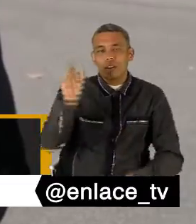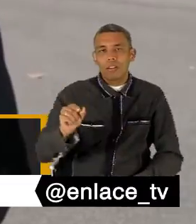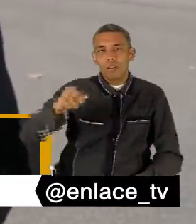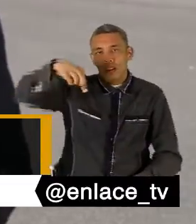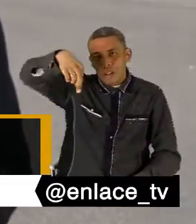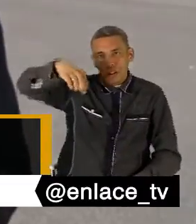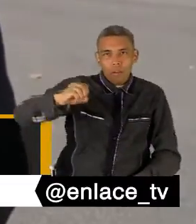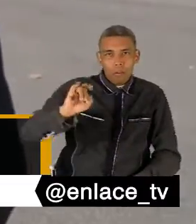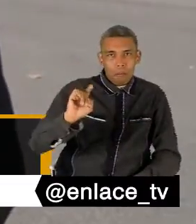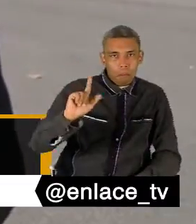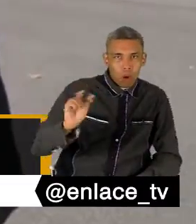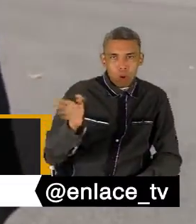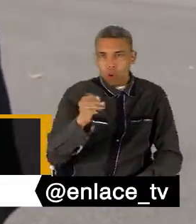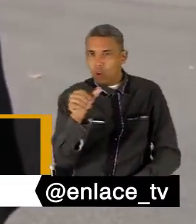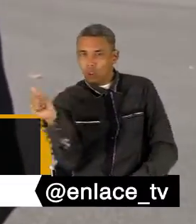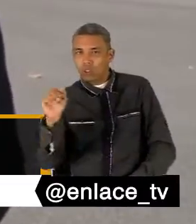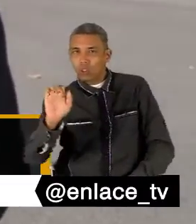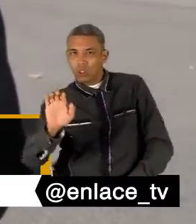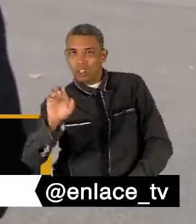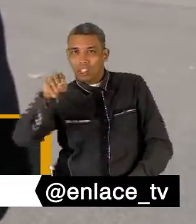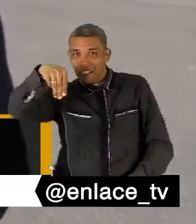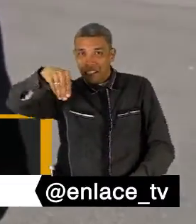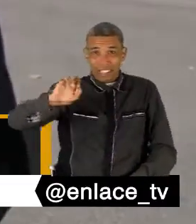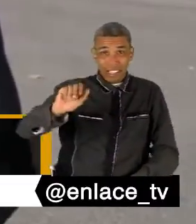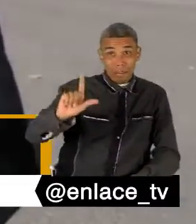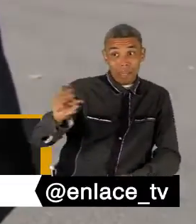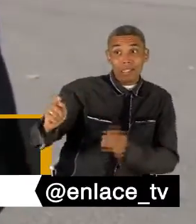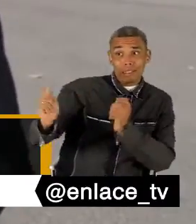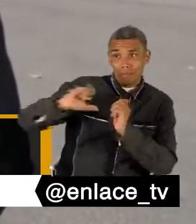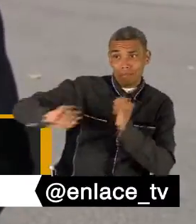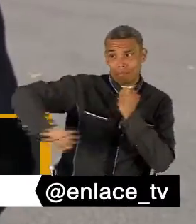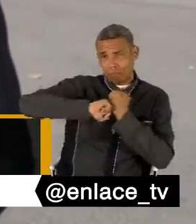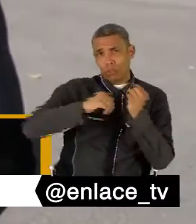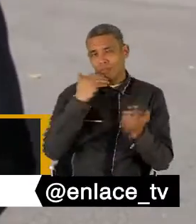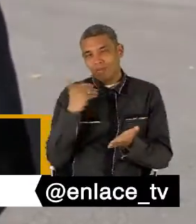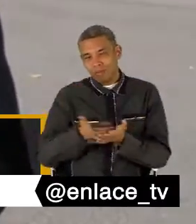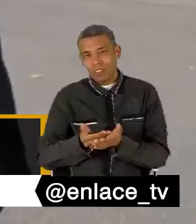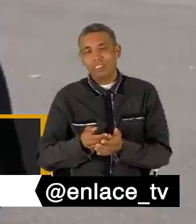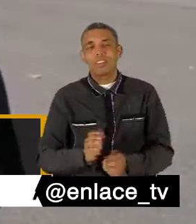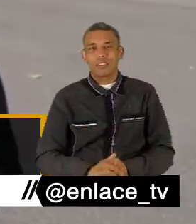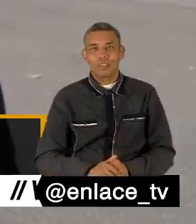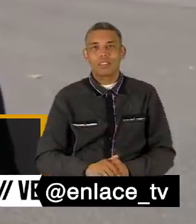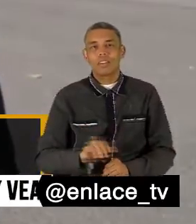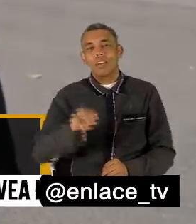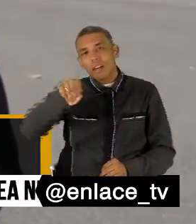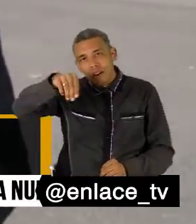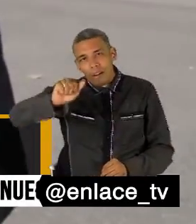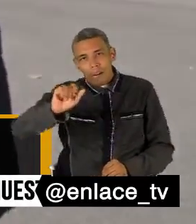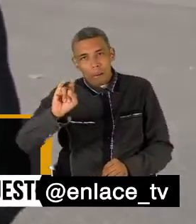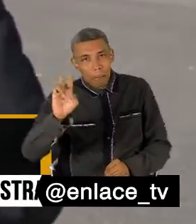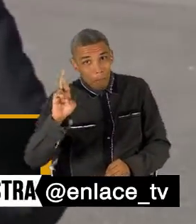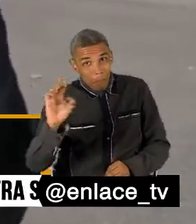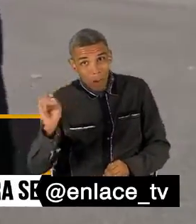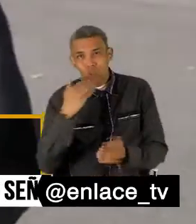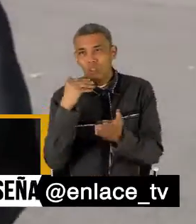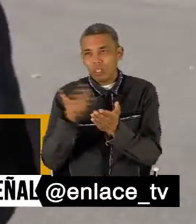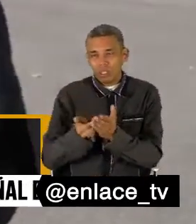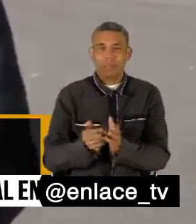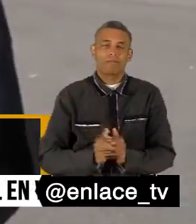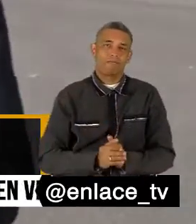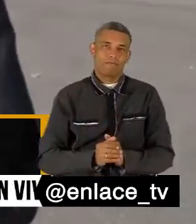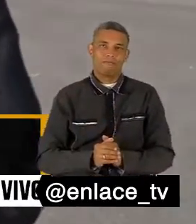también para el concejal Emer Anache, agradecerles a ellos por su apoyo, también a Medcol Limitada, a nuestro amigo Mauro Carvajal, a todos gracias por el apoyo, y por supuesto en el promo,